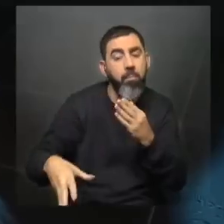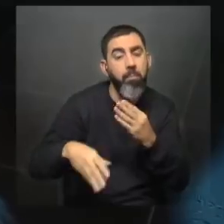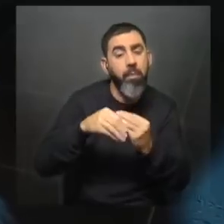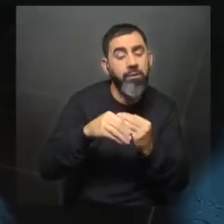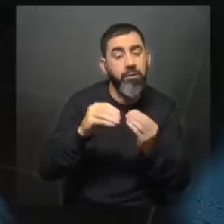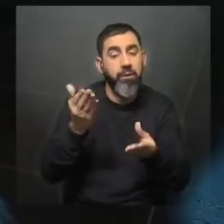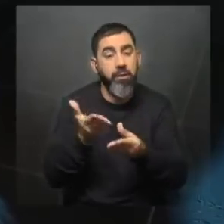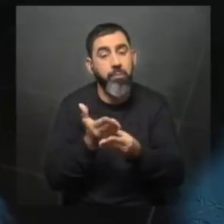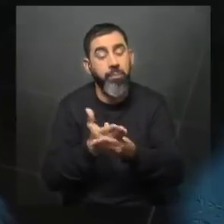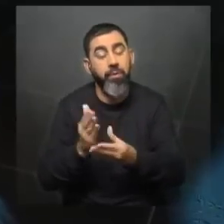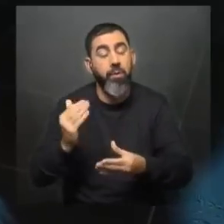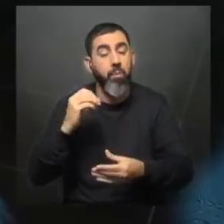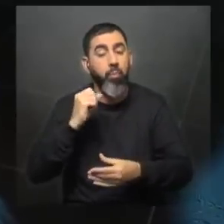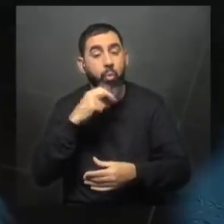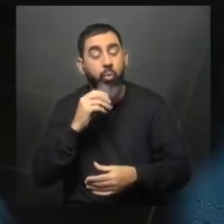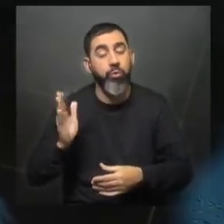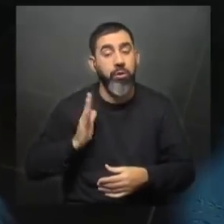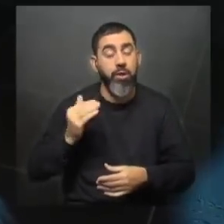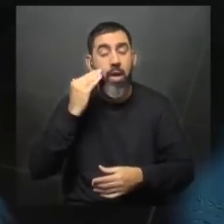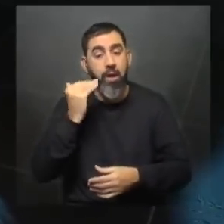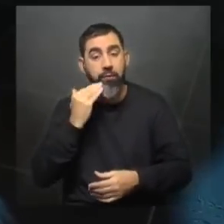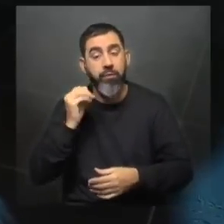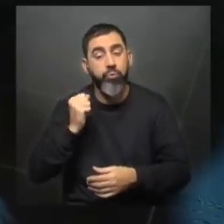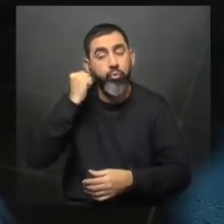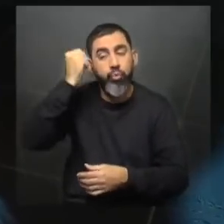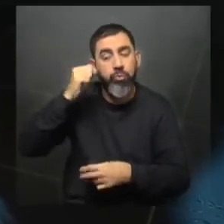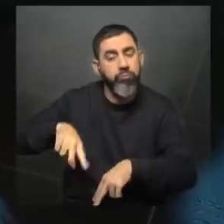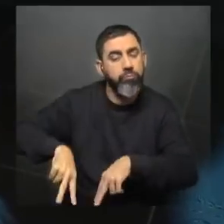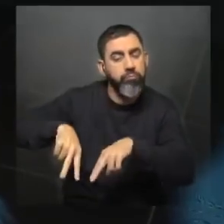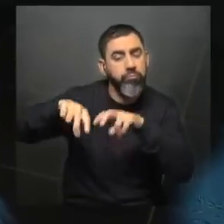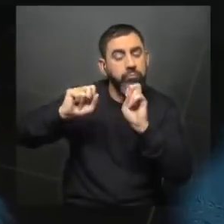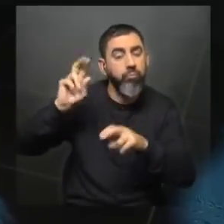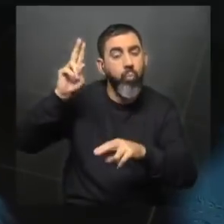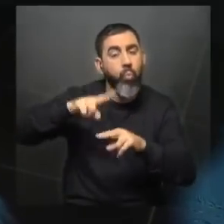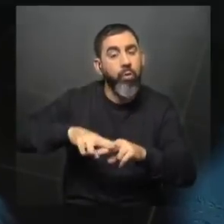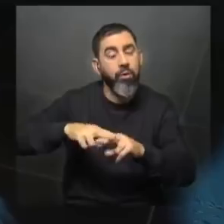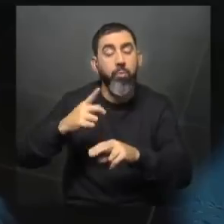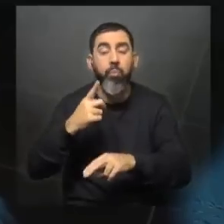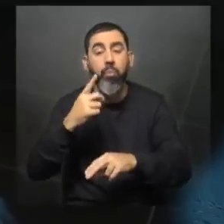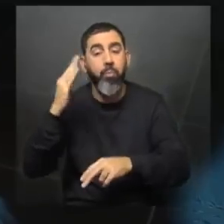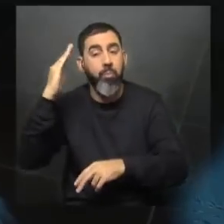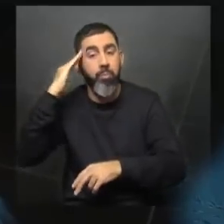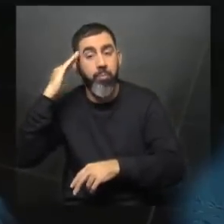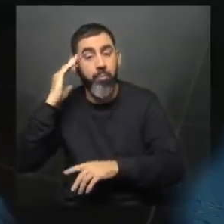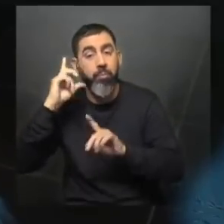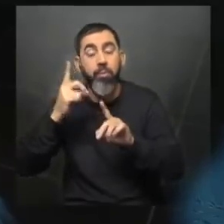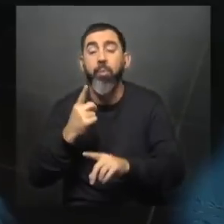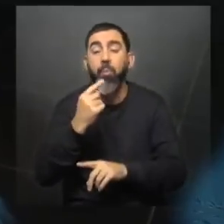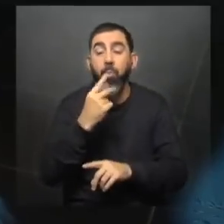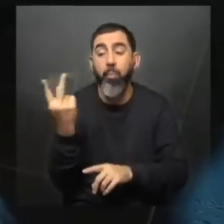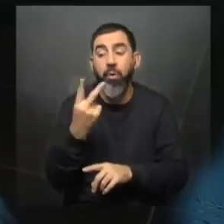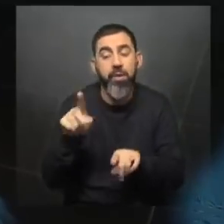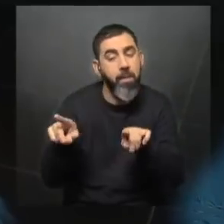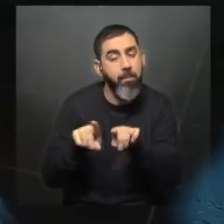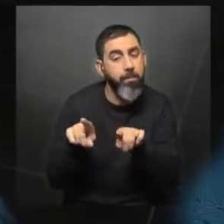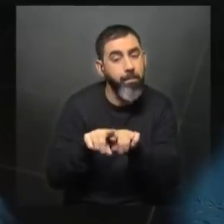al expediente de las muchachas de abril sí aspira a investigar la muerte de un oficial del ejército y también de un policía en el